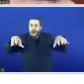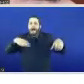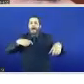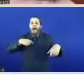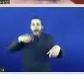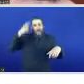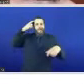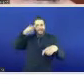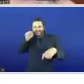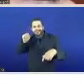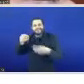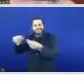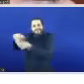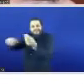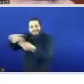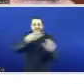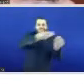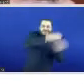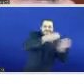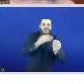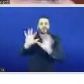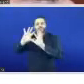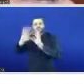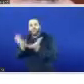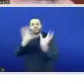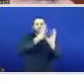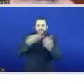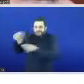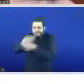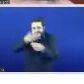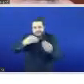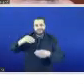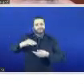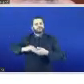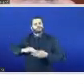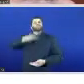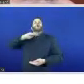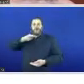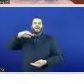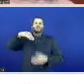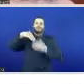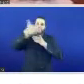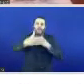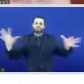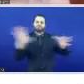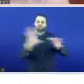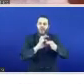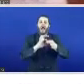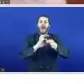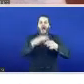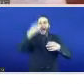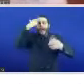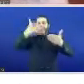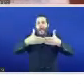para un mundo que es diferente y que va a ser un mundo muchísimo más abierto, va a ser un mundo muchísimo más